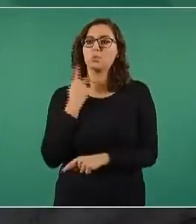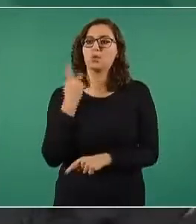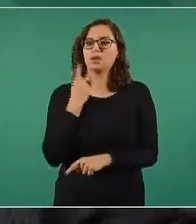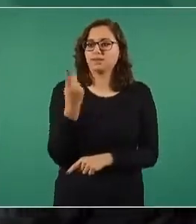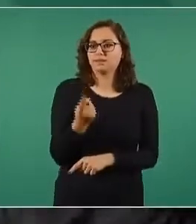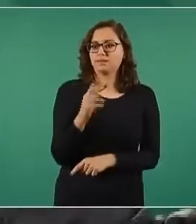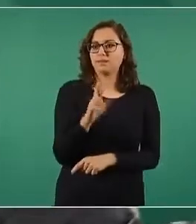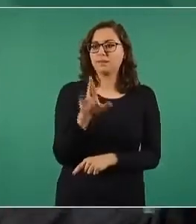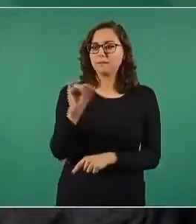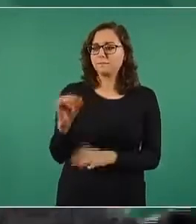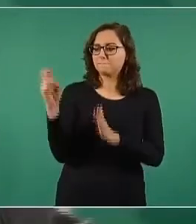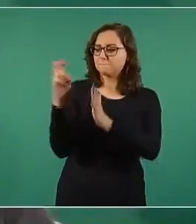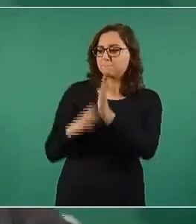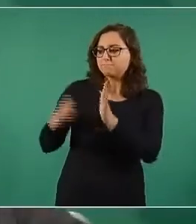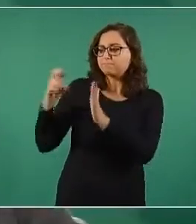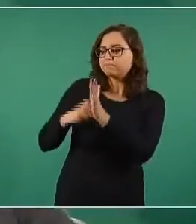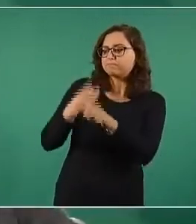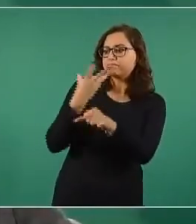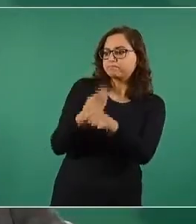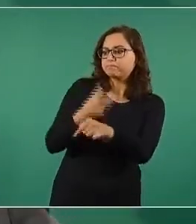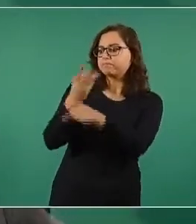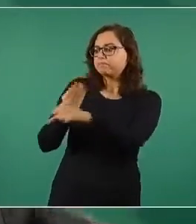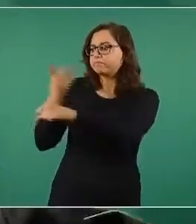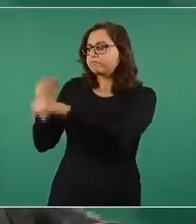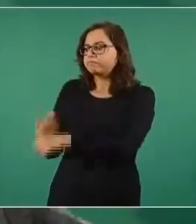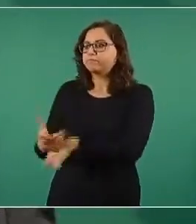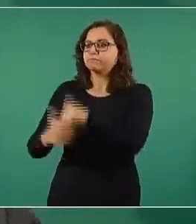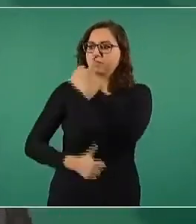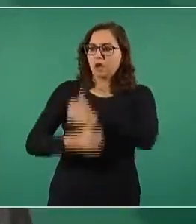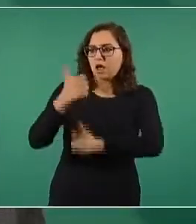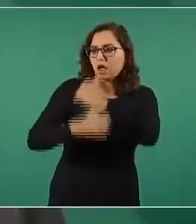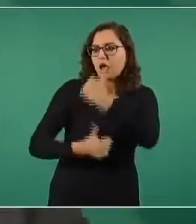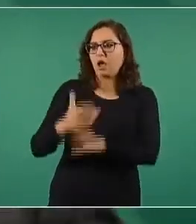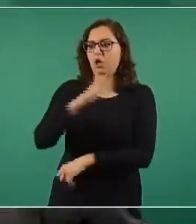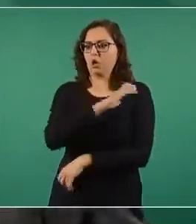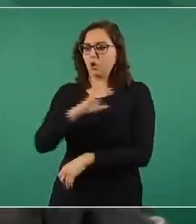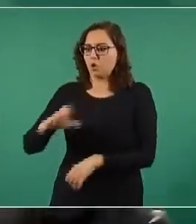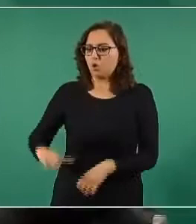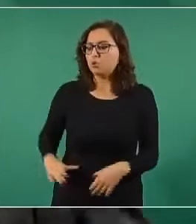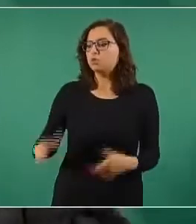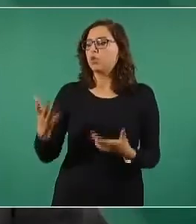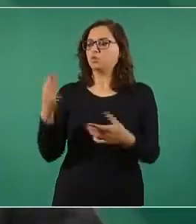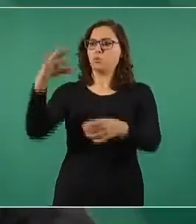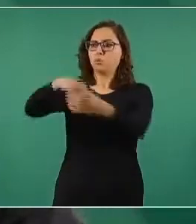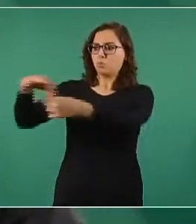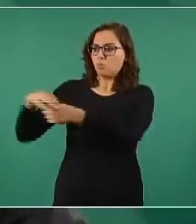a que los candidatos del PRI se eligieran en asambleas